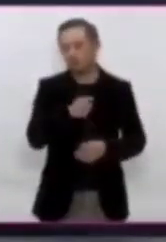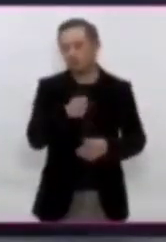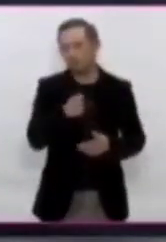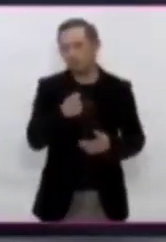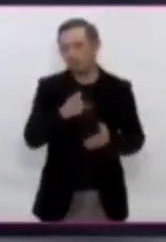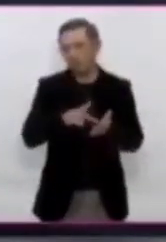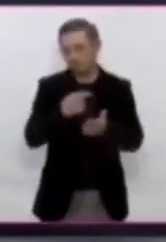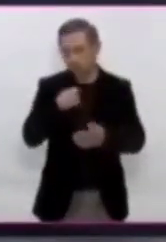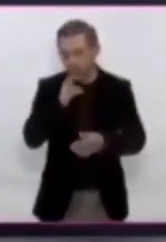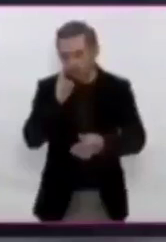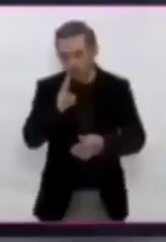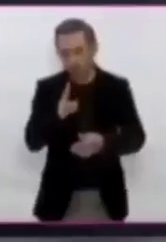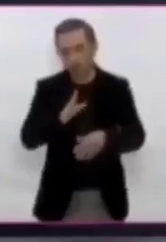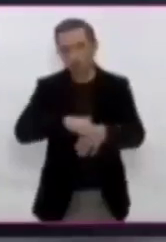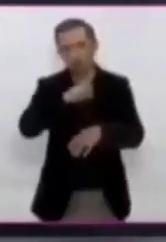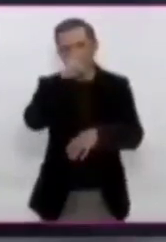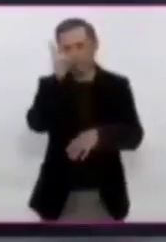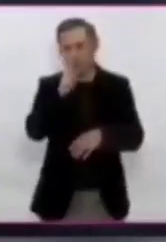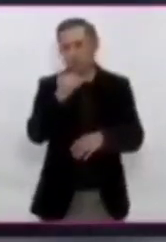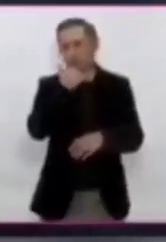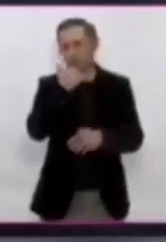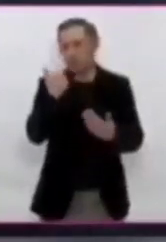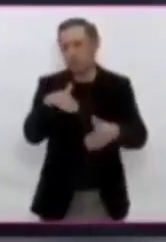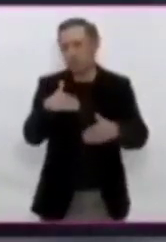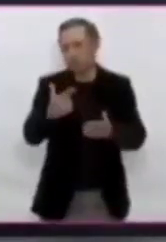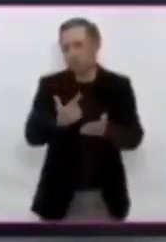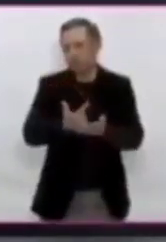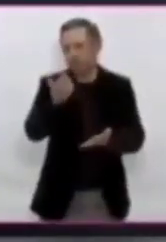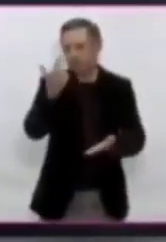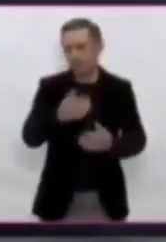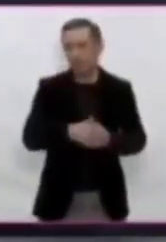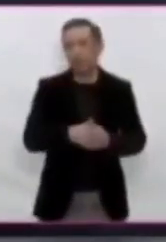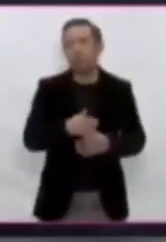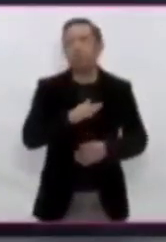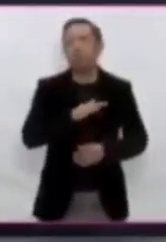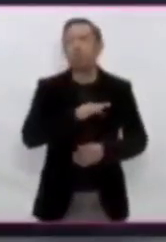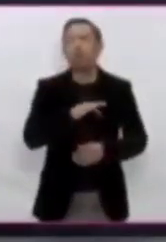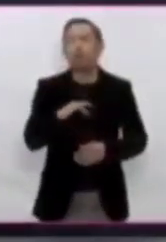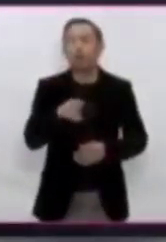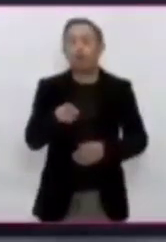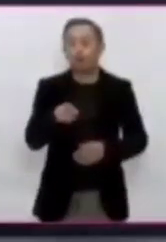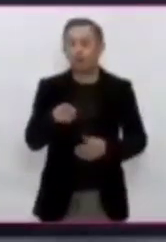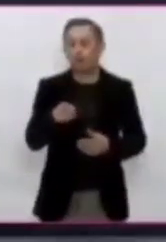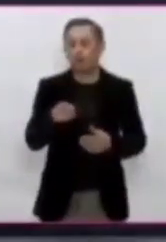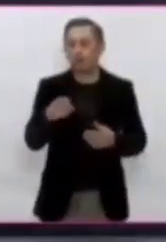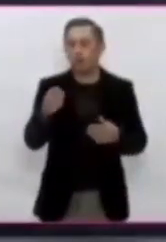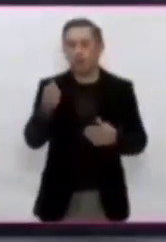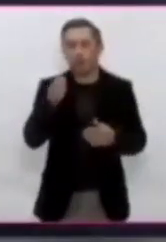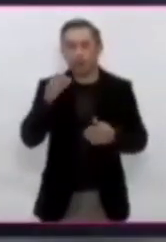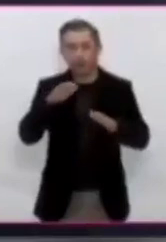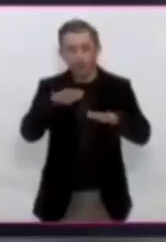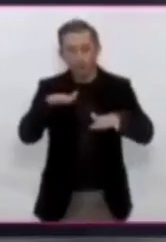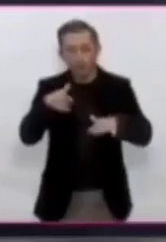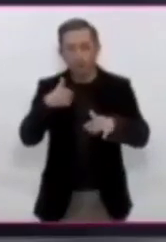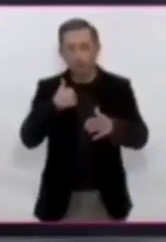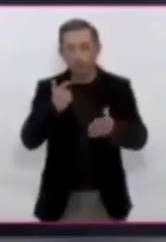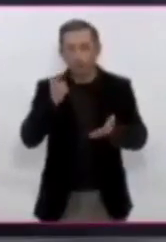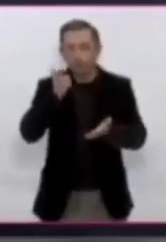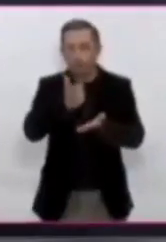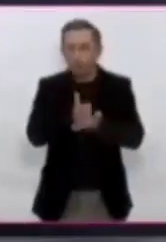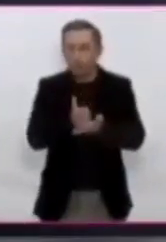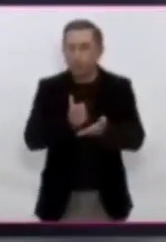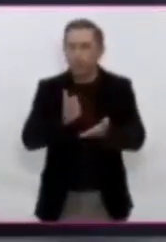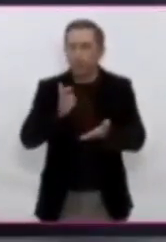más graves en este caso, que es aquí sí estar pagando un número importante de asambleas